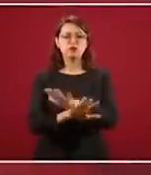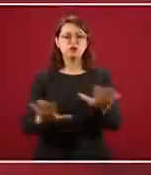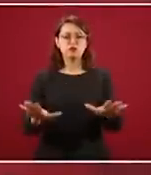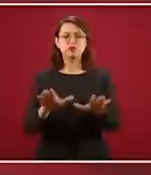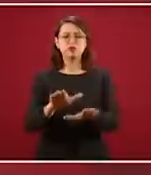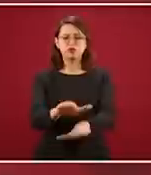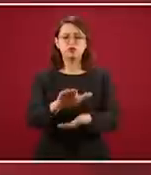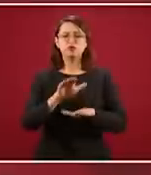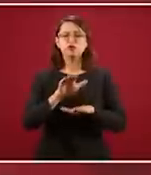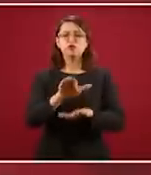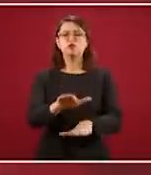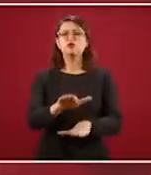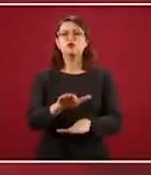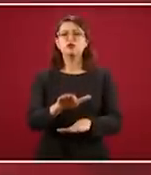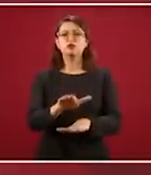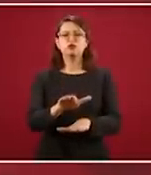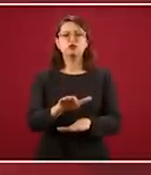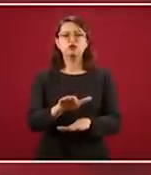la reforma